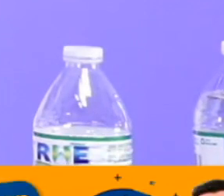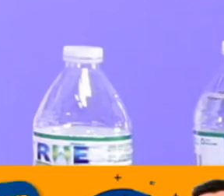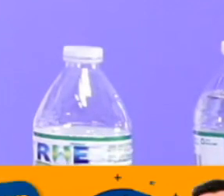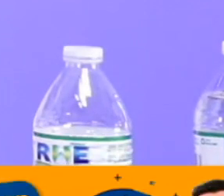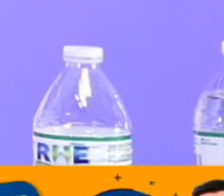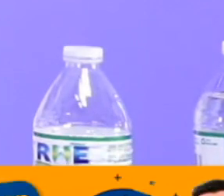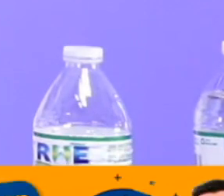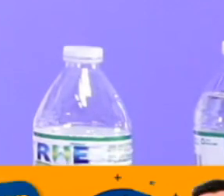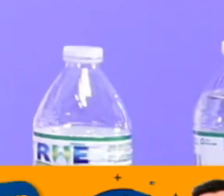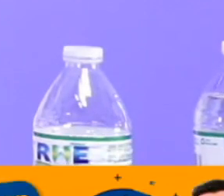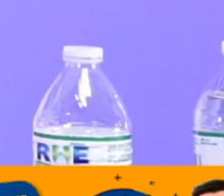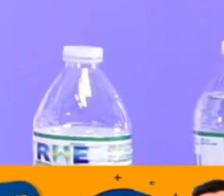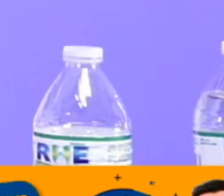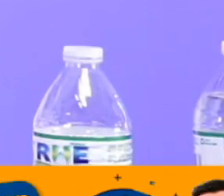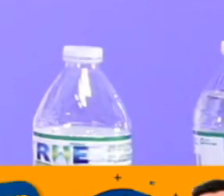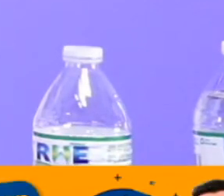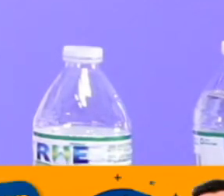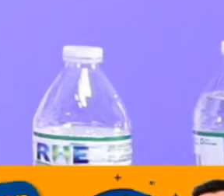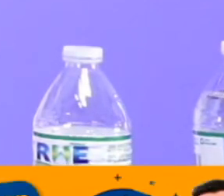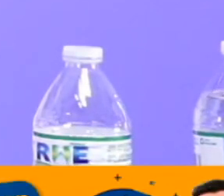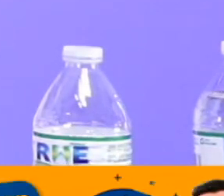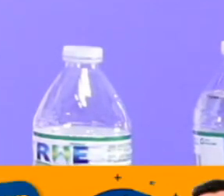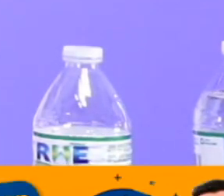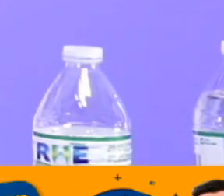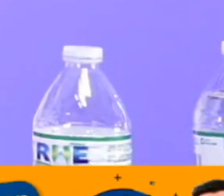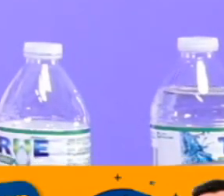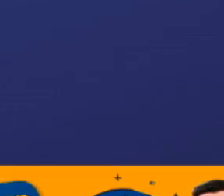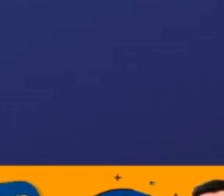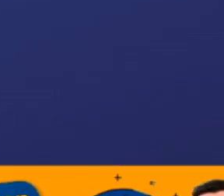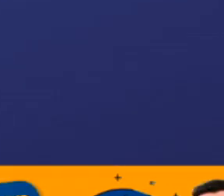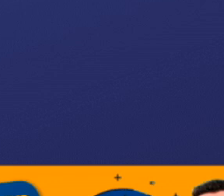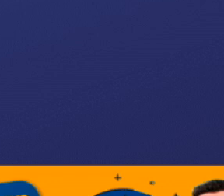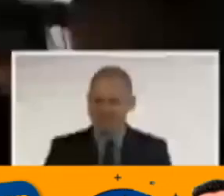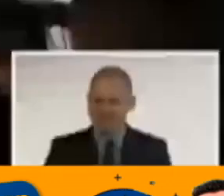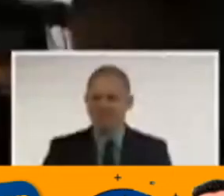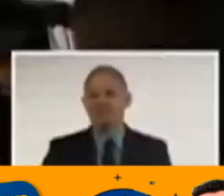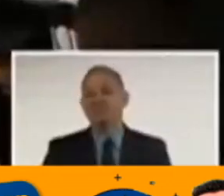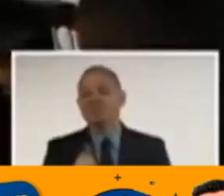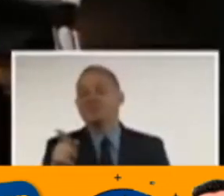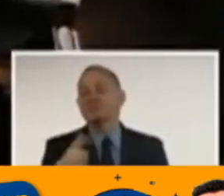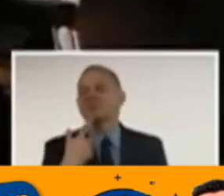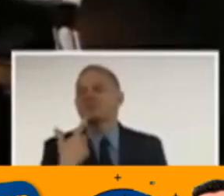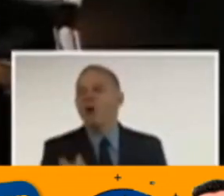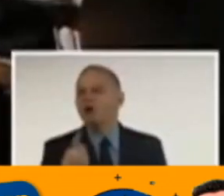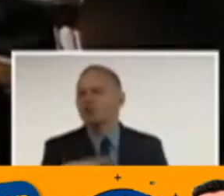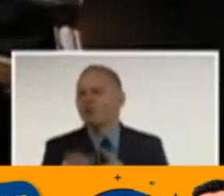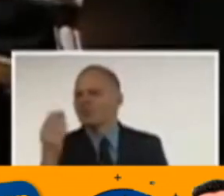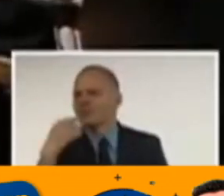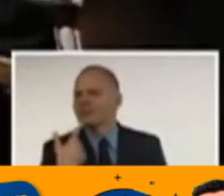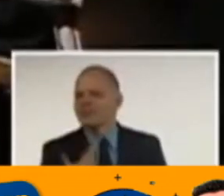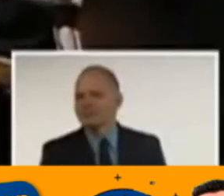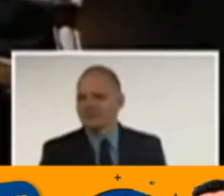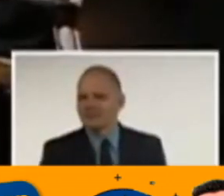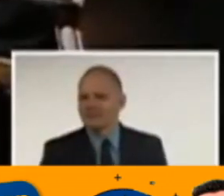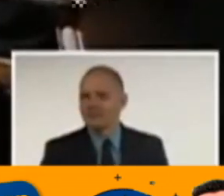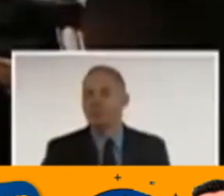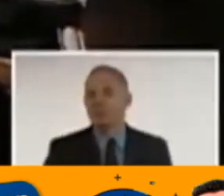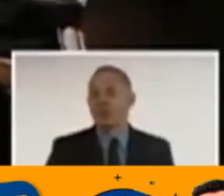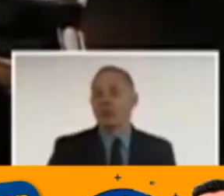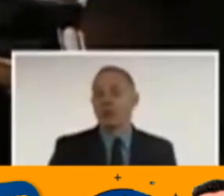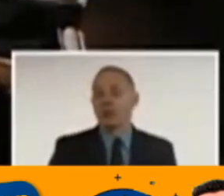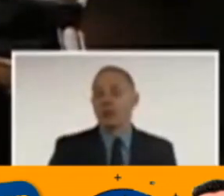el Patriotismo en la mesa redonda vamos a escuchar creo que nosotros tenemos que fortalecer